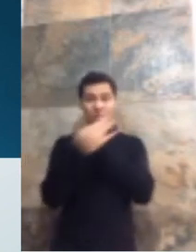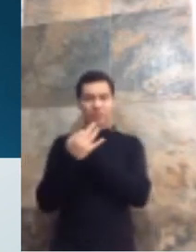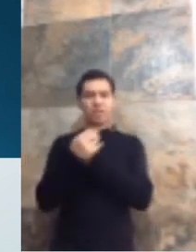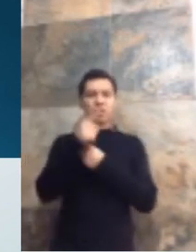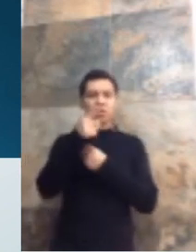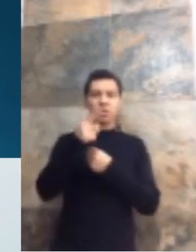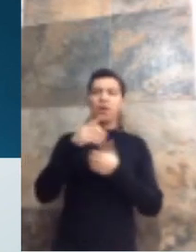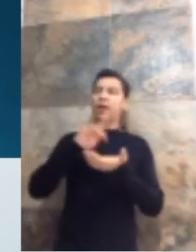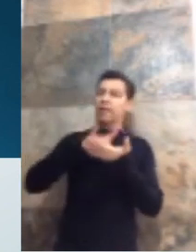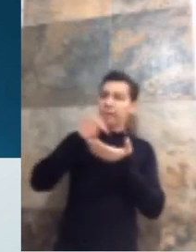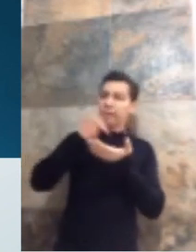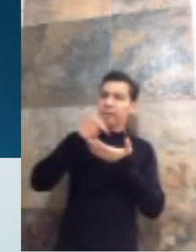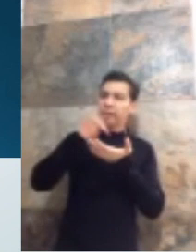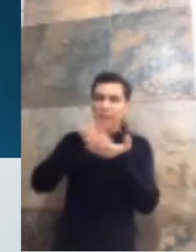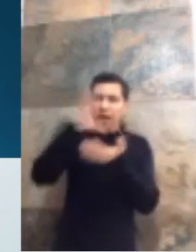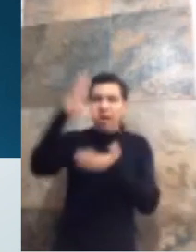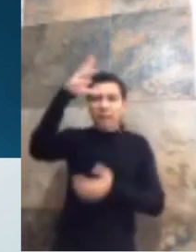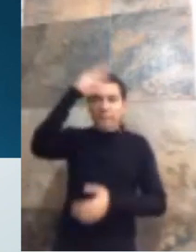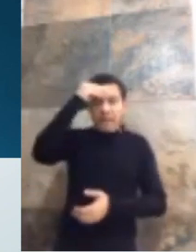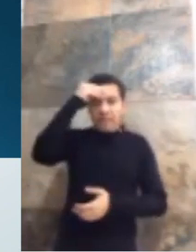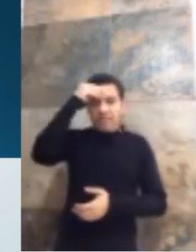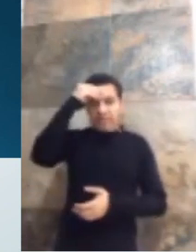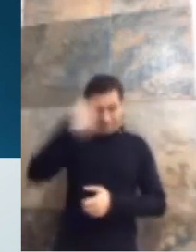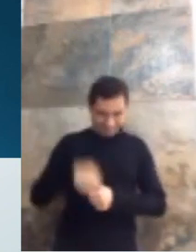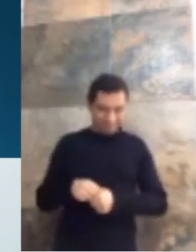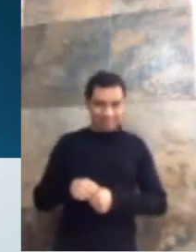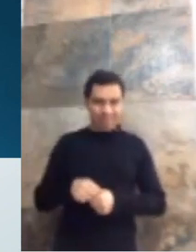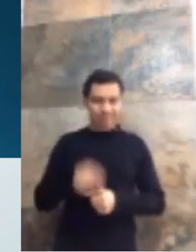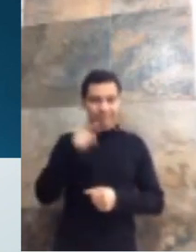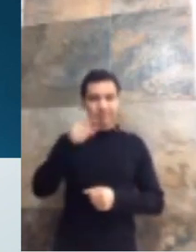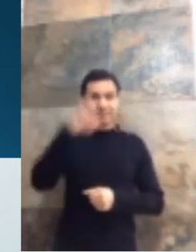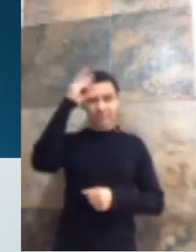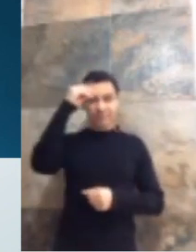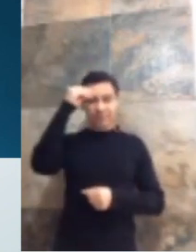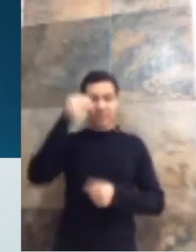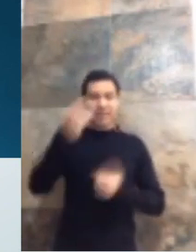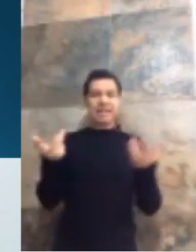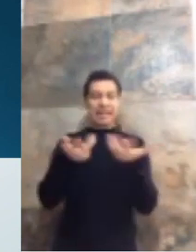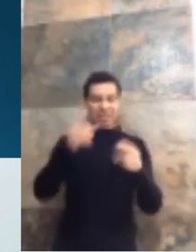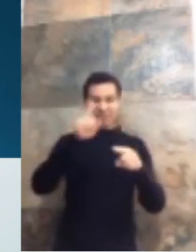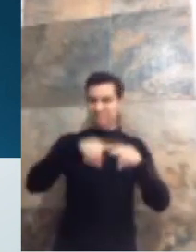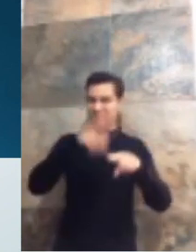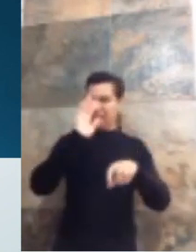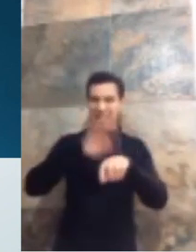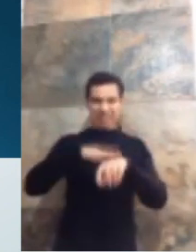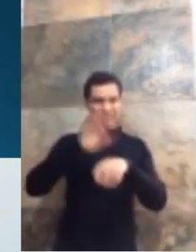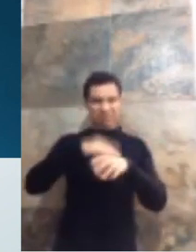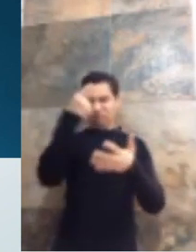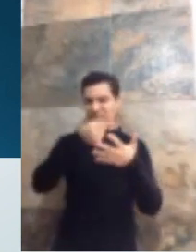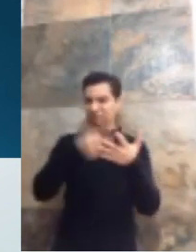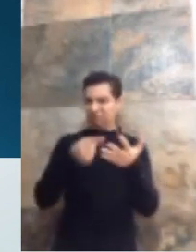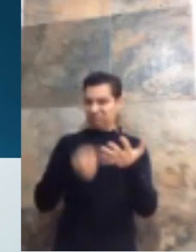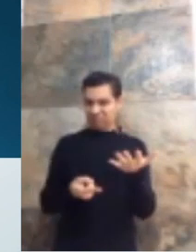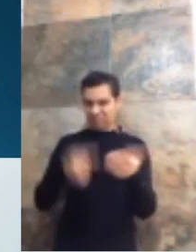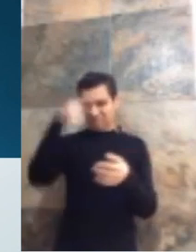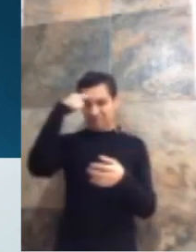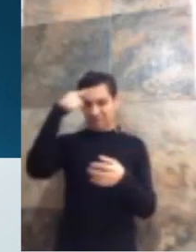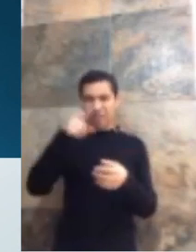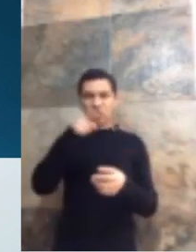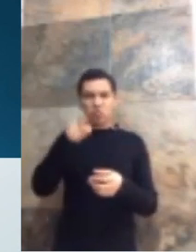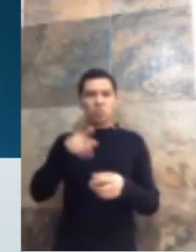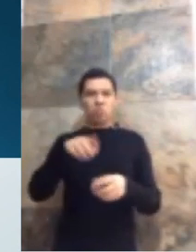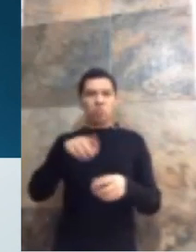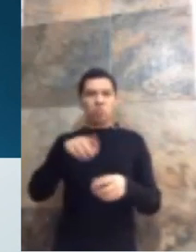casi desaparezcan todas estas destrezas que como grupo necesitamos, no solo para sobrevivir, sino para funcionar